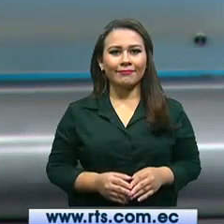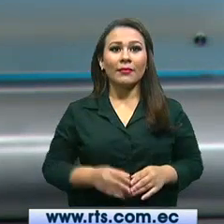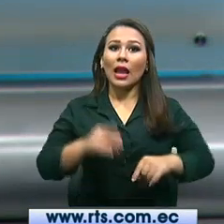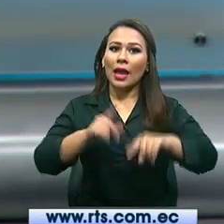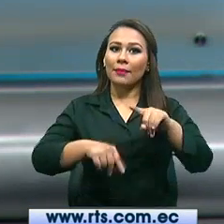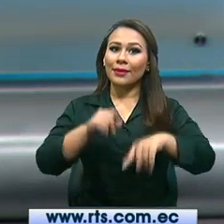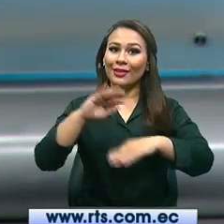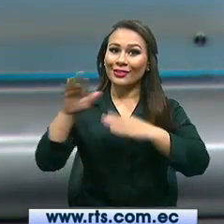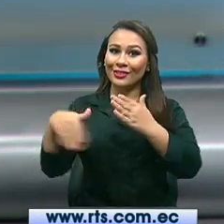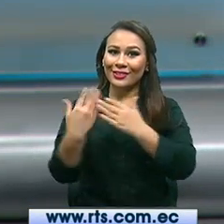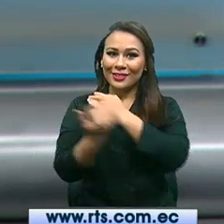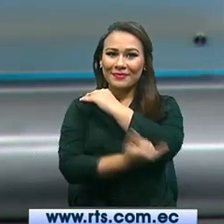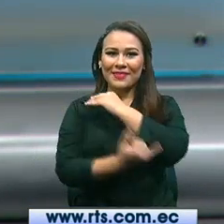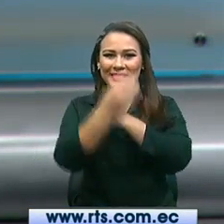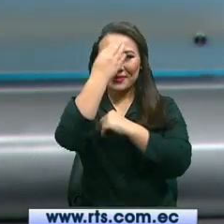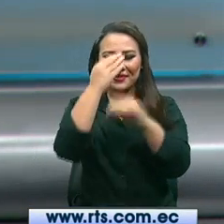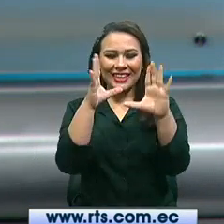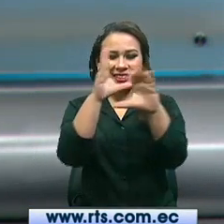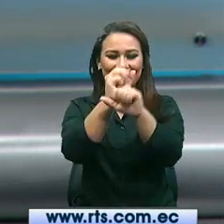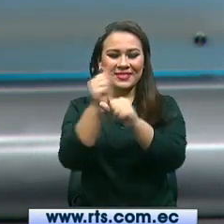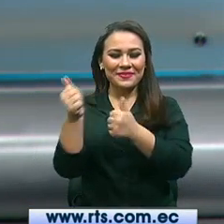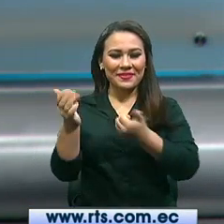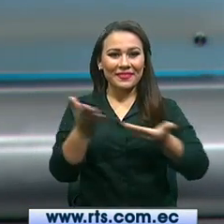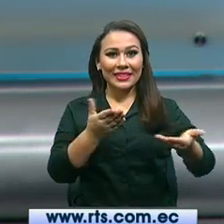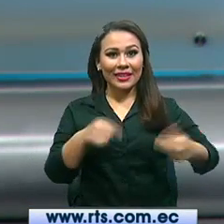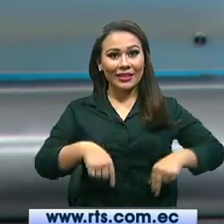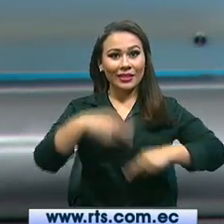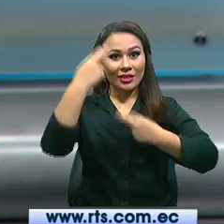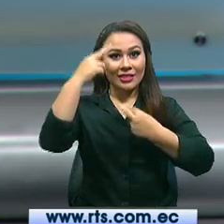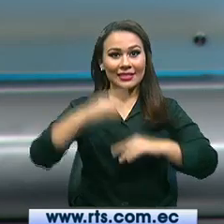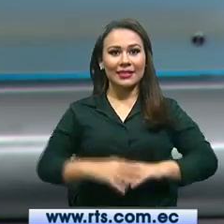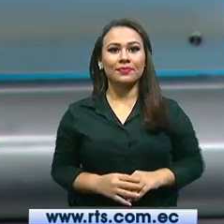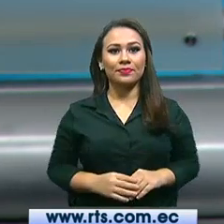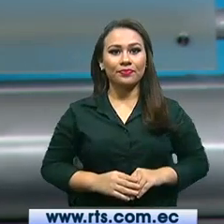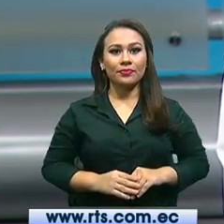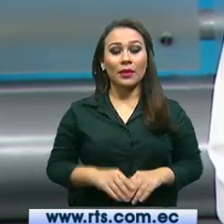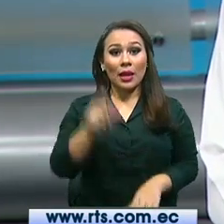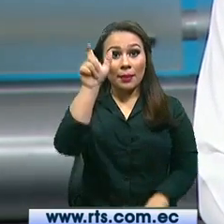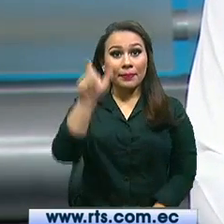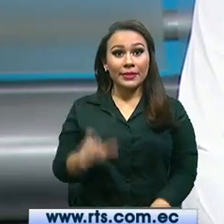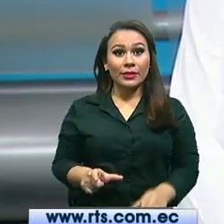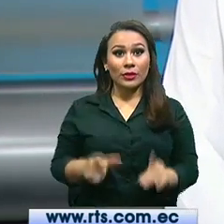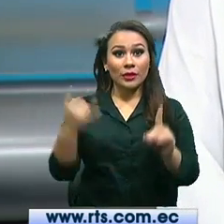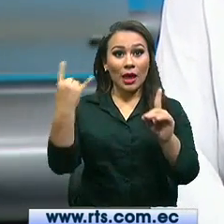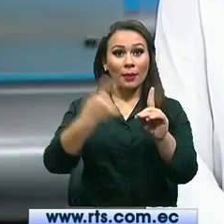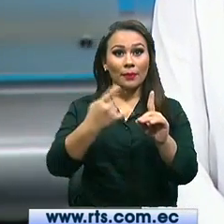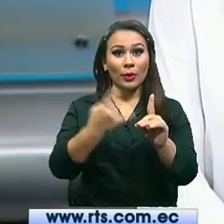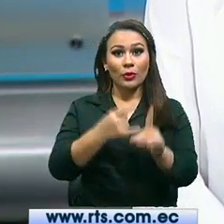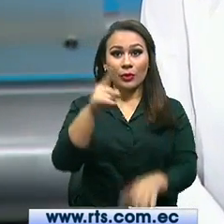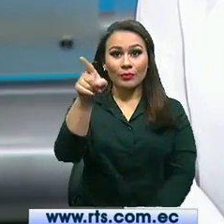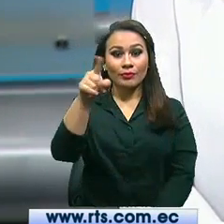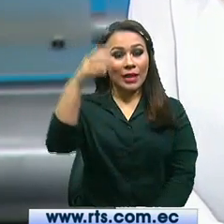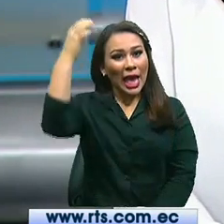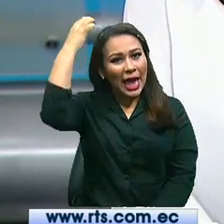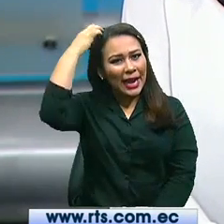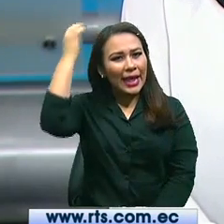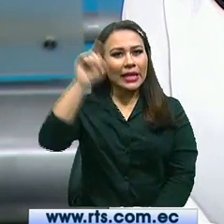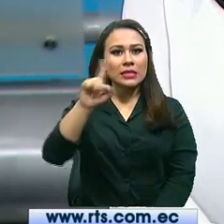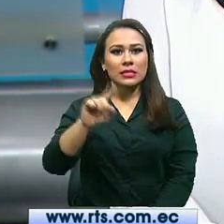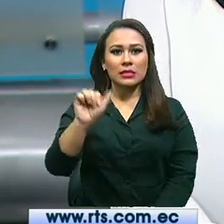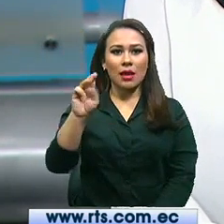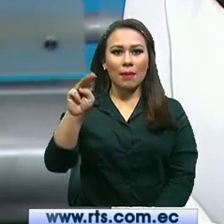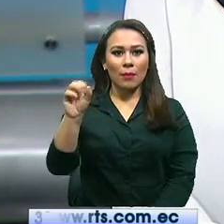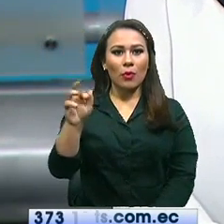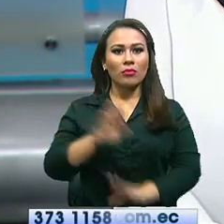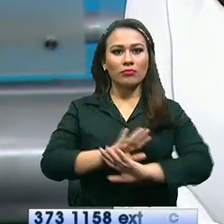Amigos de todo el país, buenas noches y bienvenidos. Iniciamos. Reinaldo Zeta, más conocido como el Rey Zamora, volvió a ser